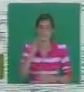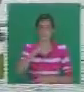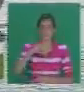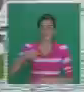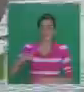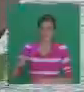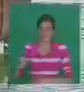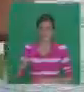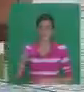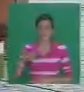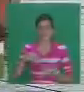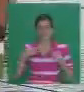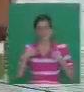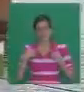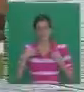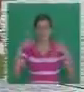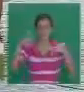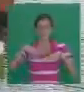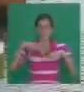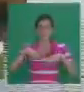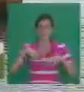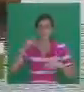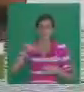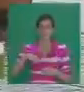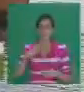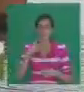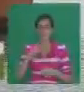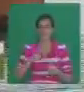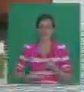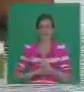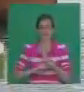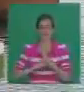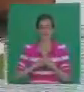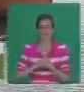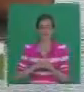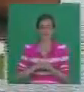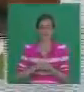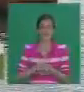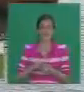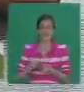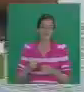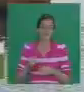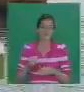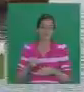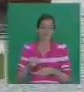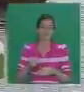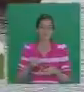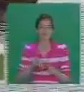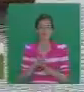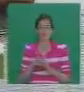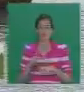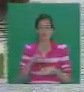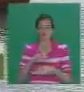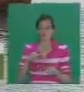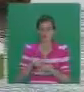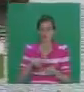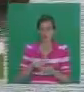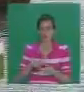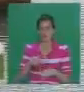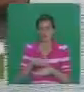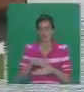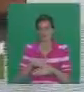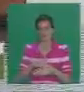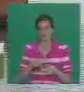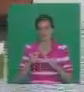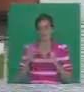que fueron afectadas por las lluvias, darles la indemnización acerca de estas pérdidas que tuvieron. Como pudieron ver, bueno, estas